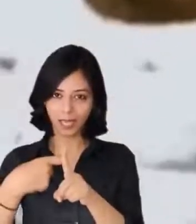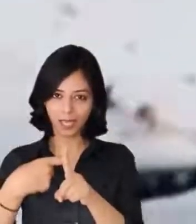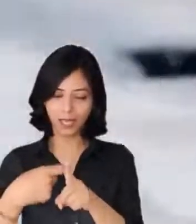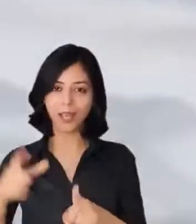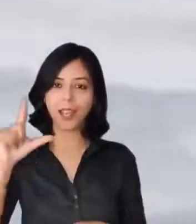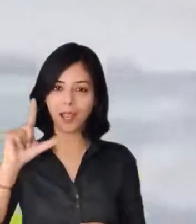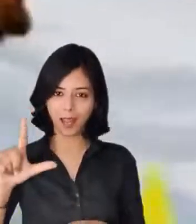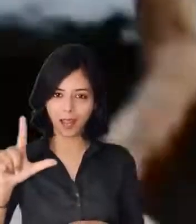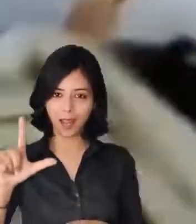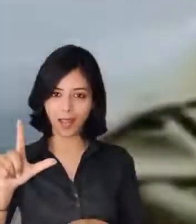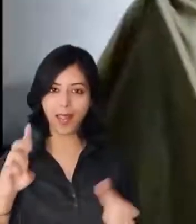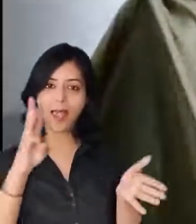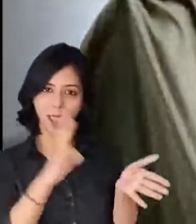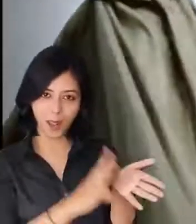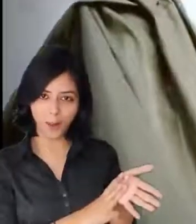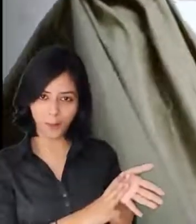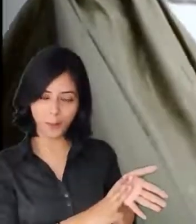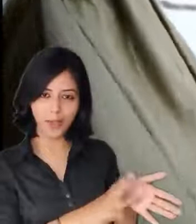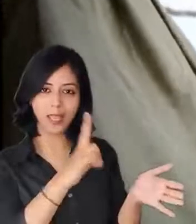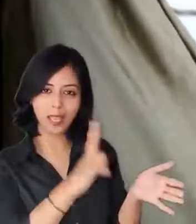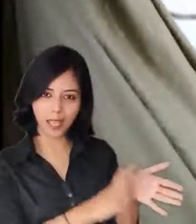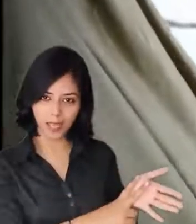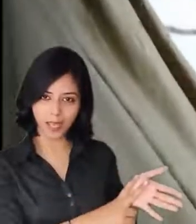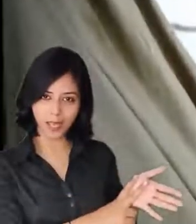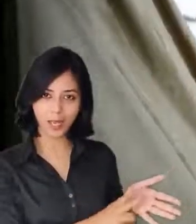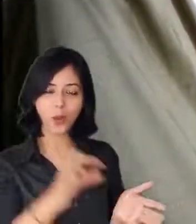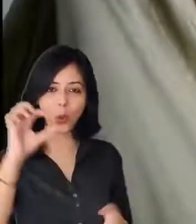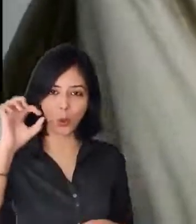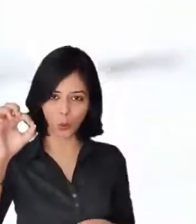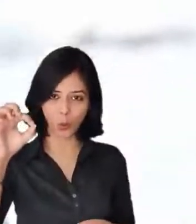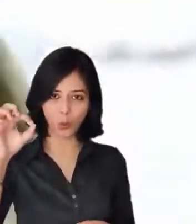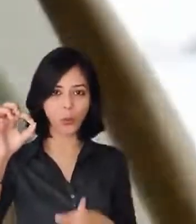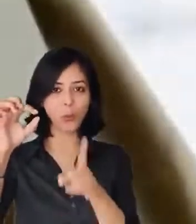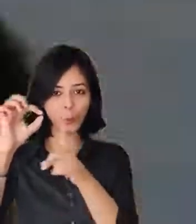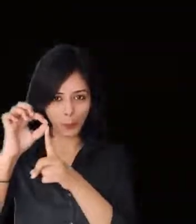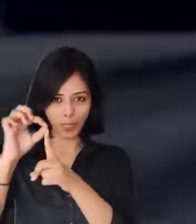del crimen, la sábana con la que el asesino había envuelto el cuerpo de Rob.